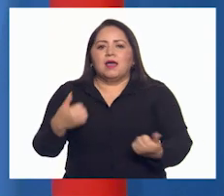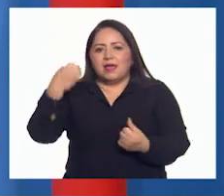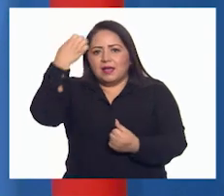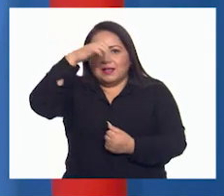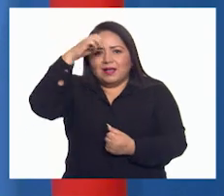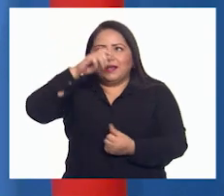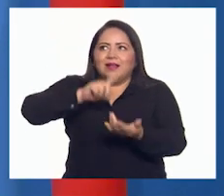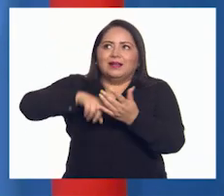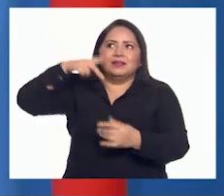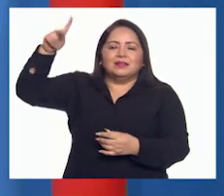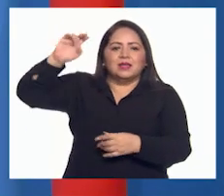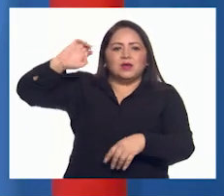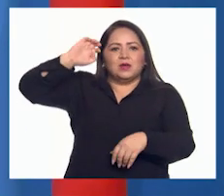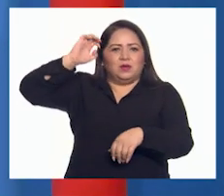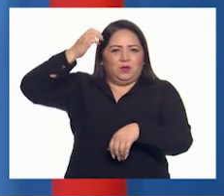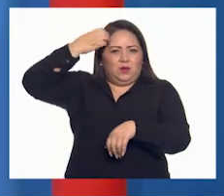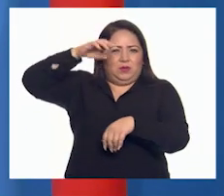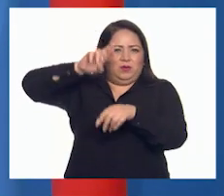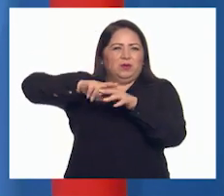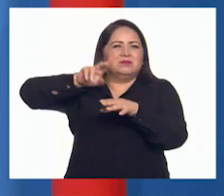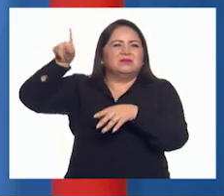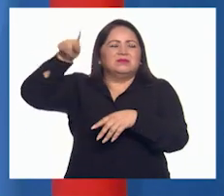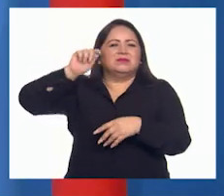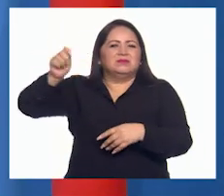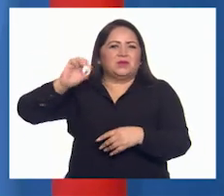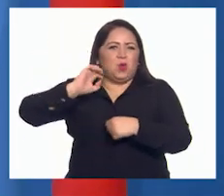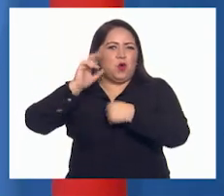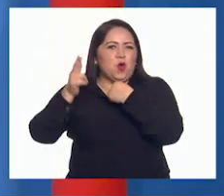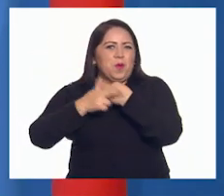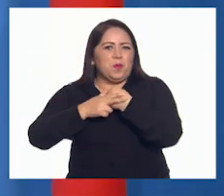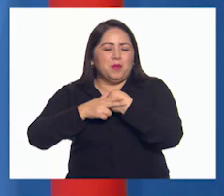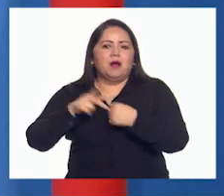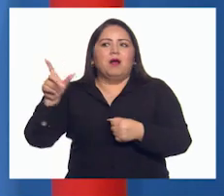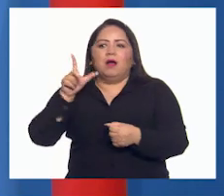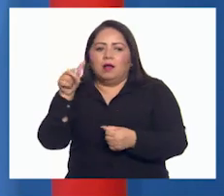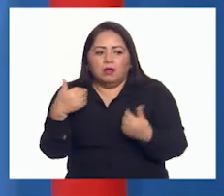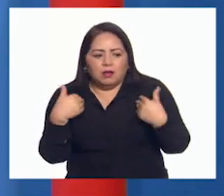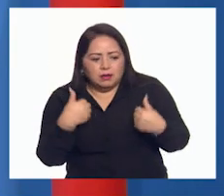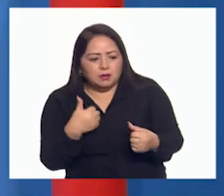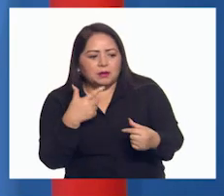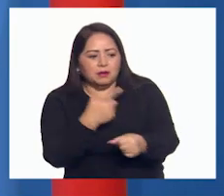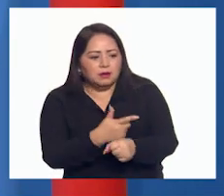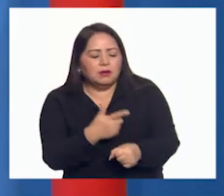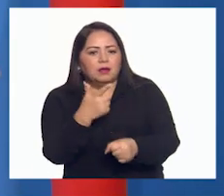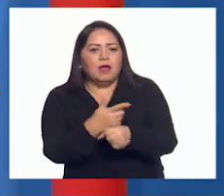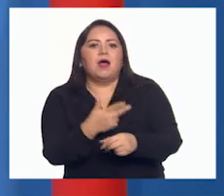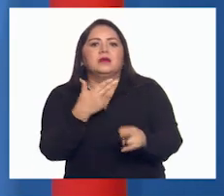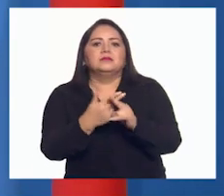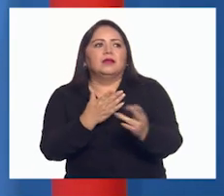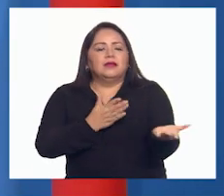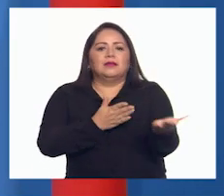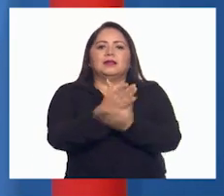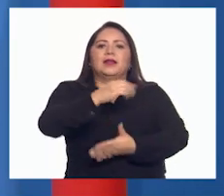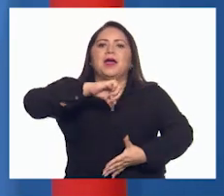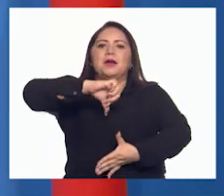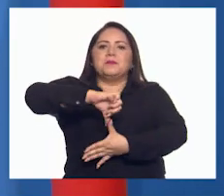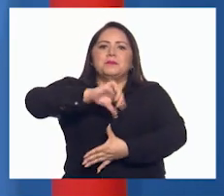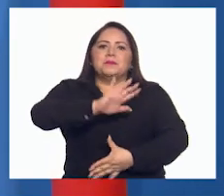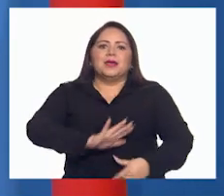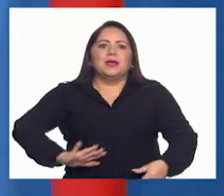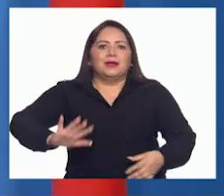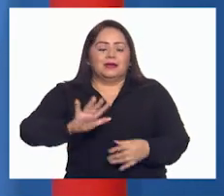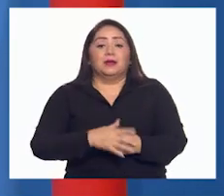los europeos al emprender estos viajes de descubrimiento que los llevaron hasta América. Solo